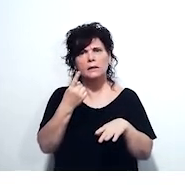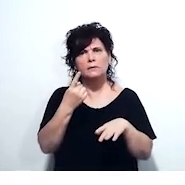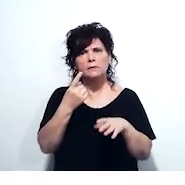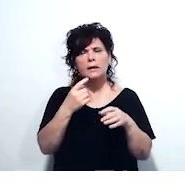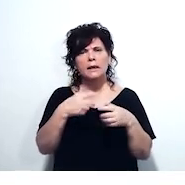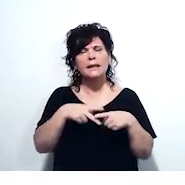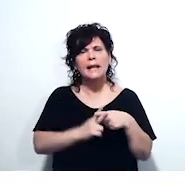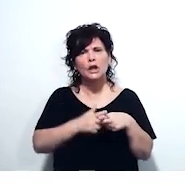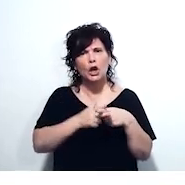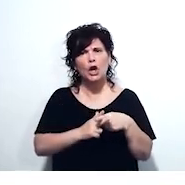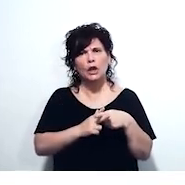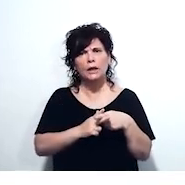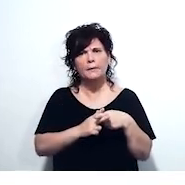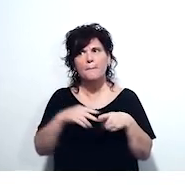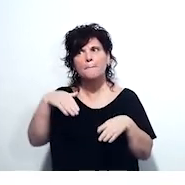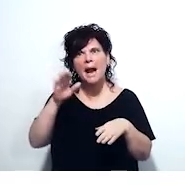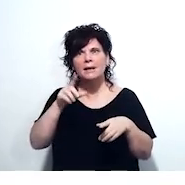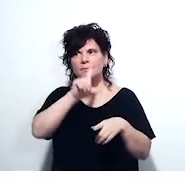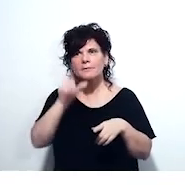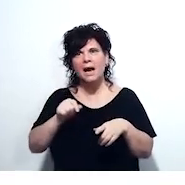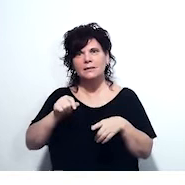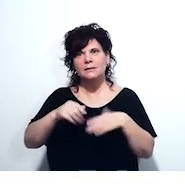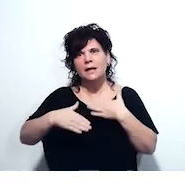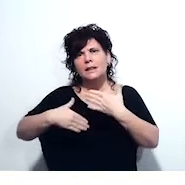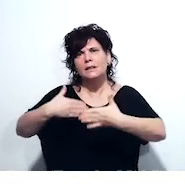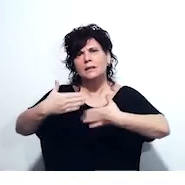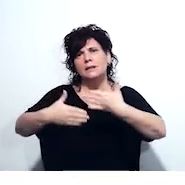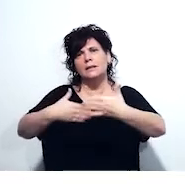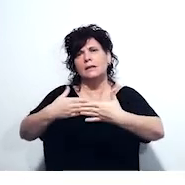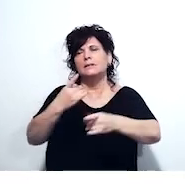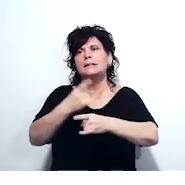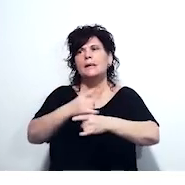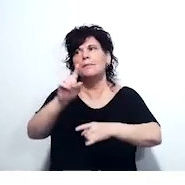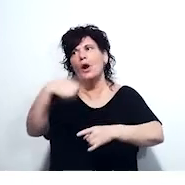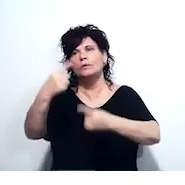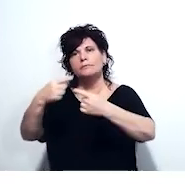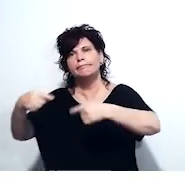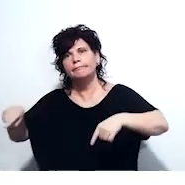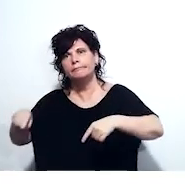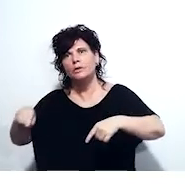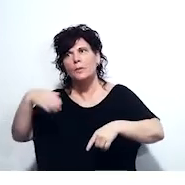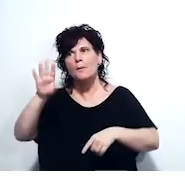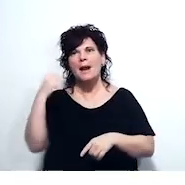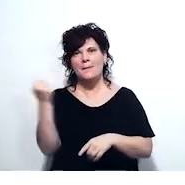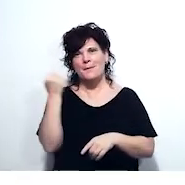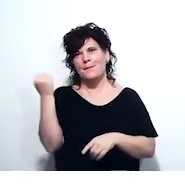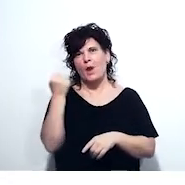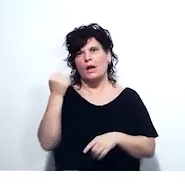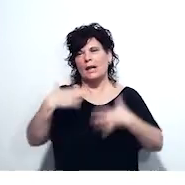digital, especialmente en los países en desarrollo. Los países en desarrollo siempre tienen otras urgencias, entonces hay poca